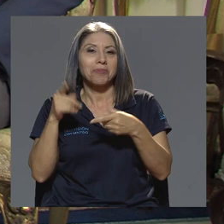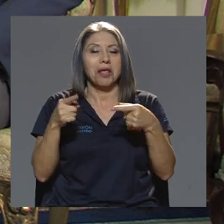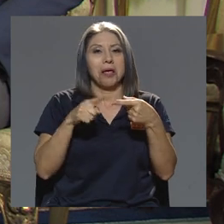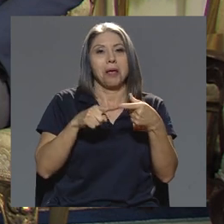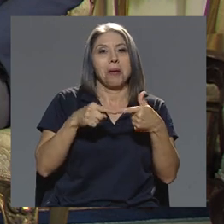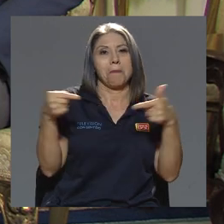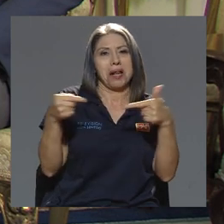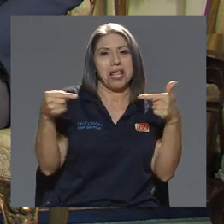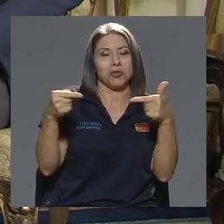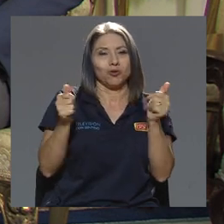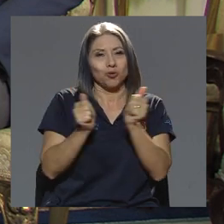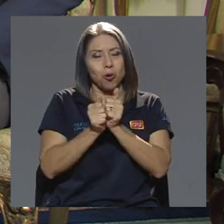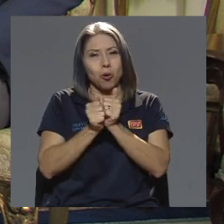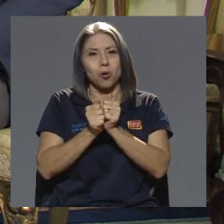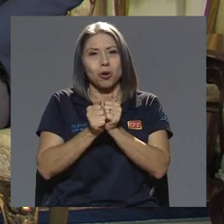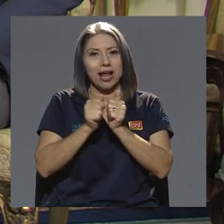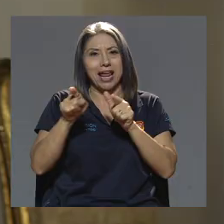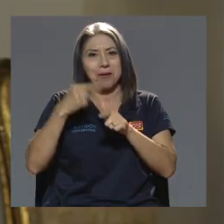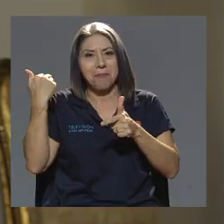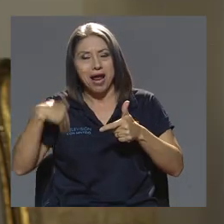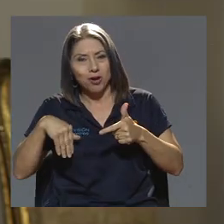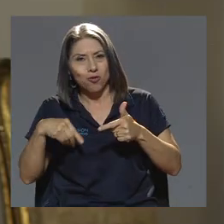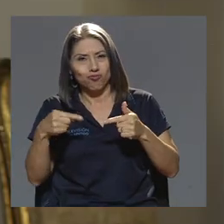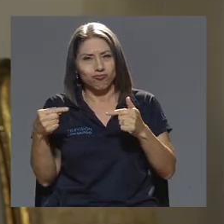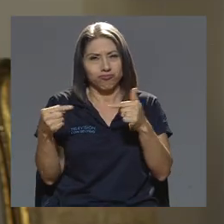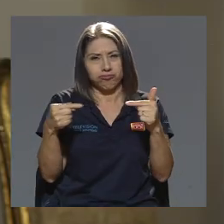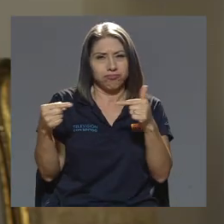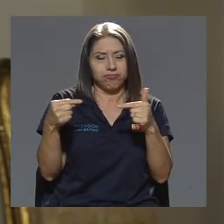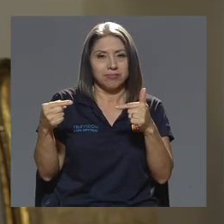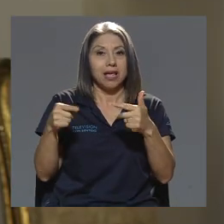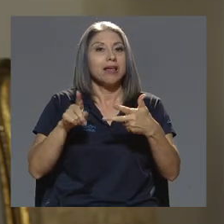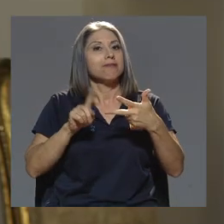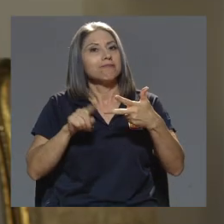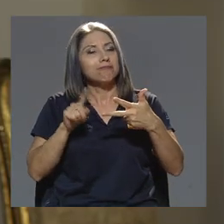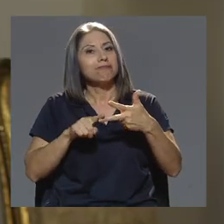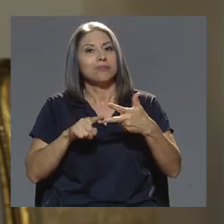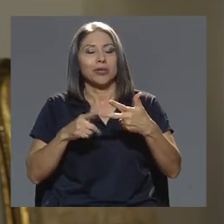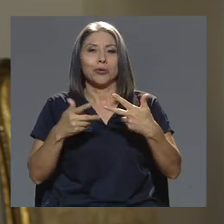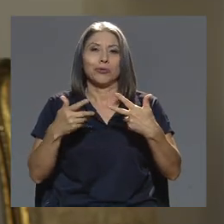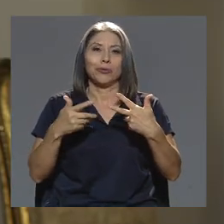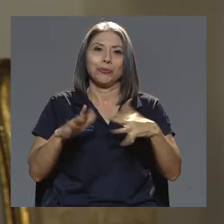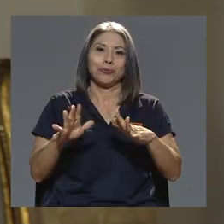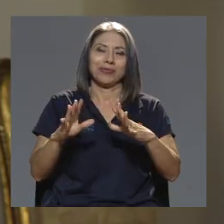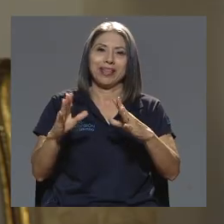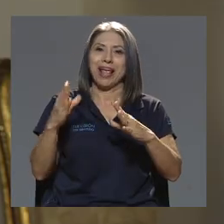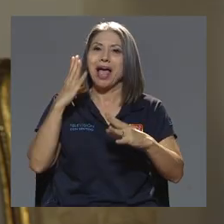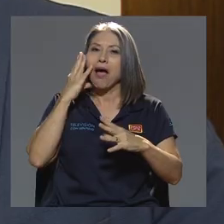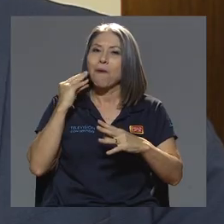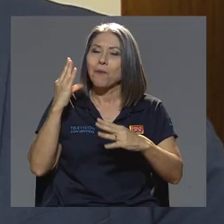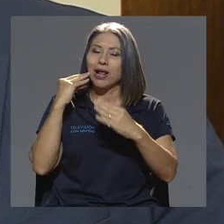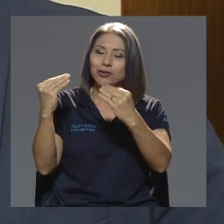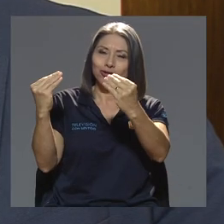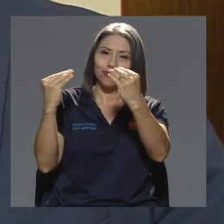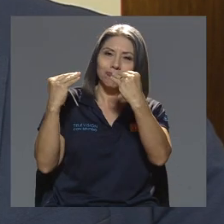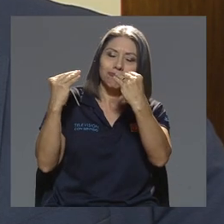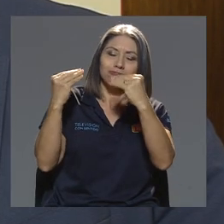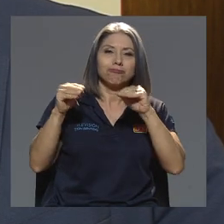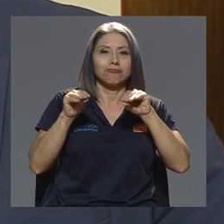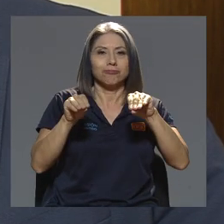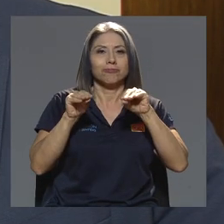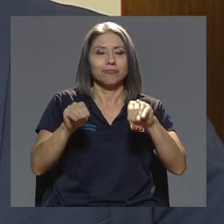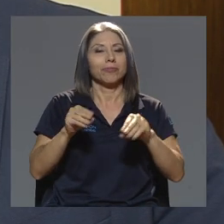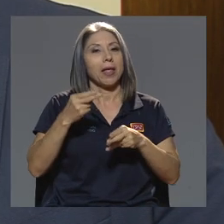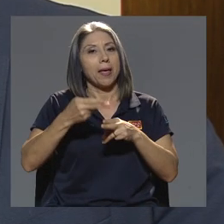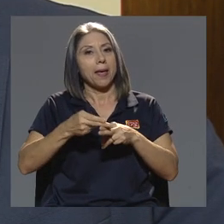pleitos con mi hermano, y sobre todo las enseñanzas de mis abuelos.